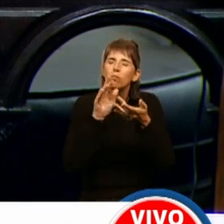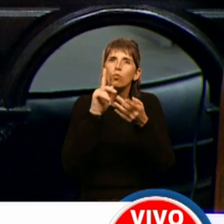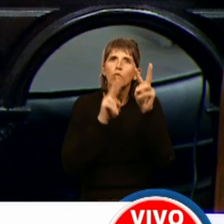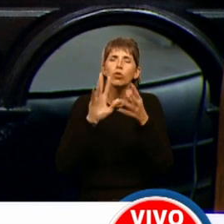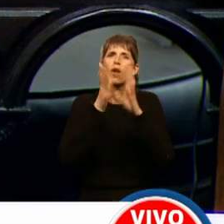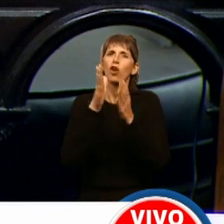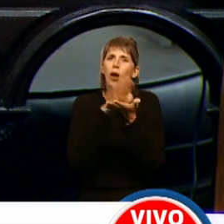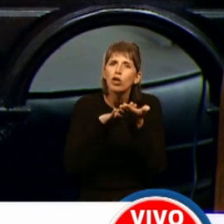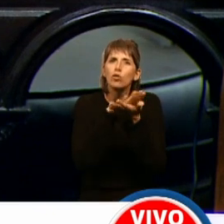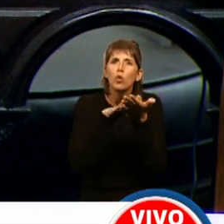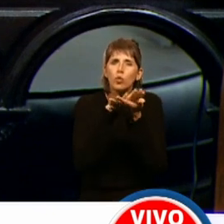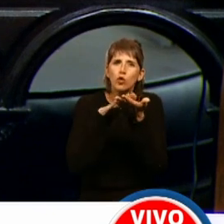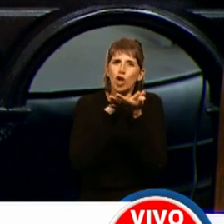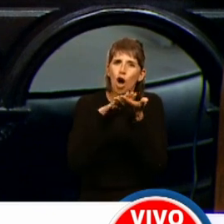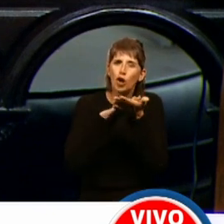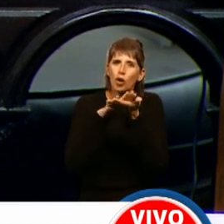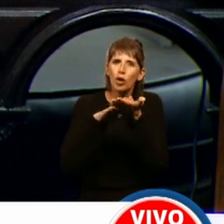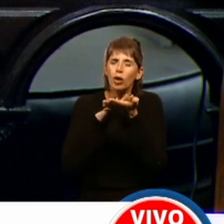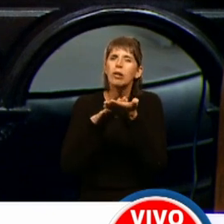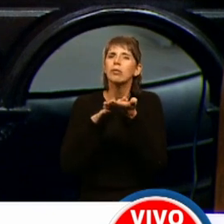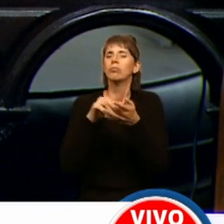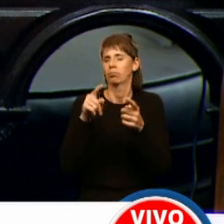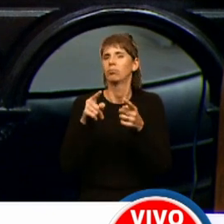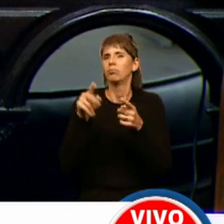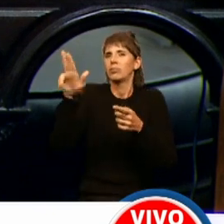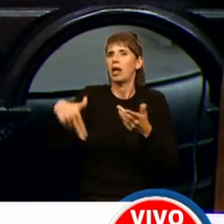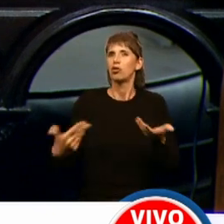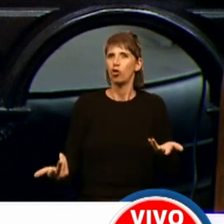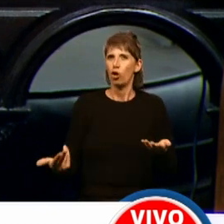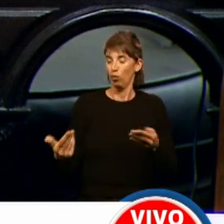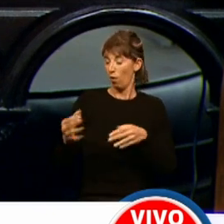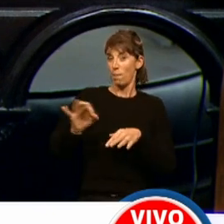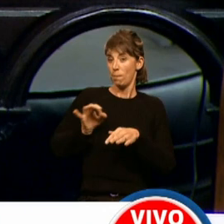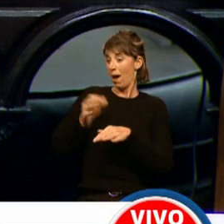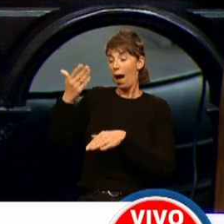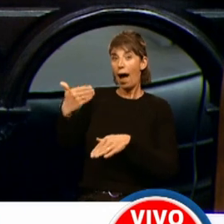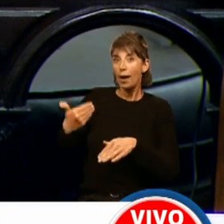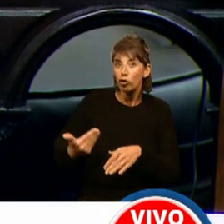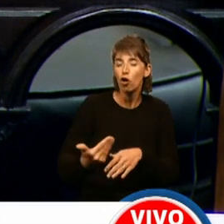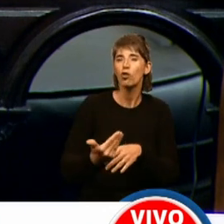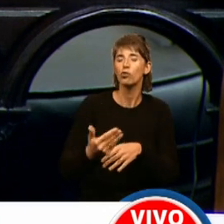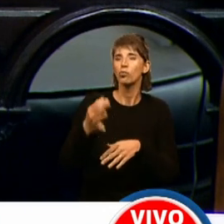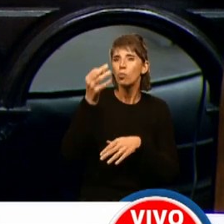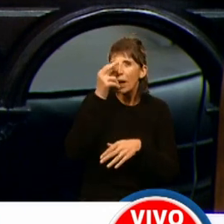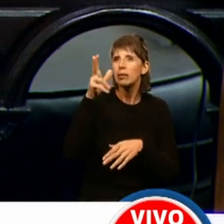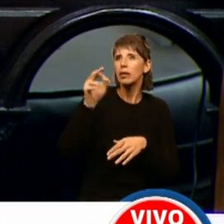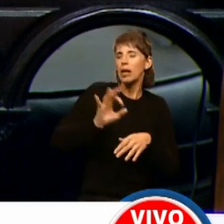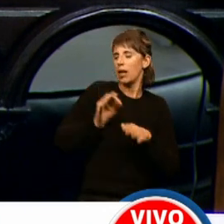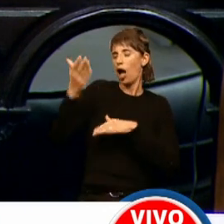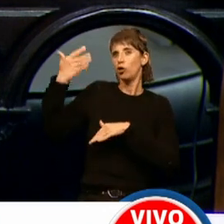una reparación que merece un colectivo que a lo largo de los años de las últimas décadas de su historia de